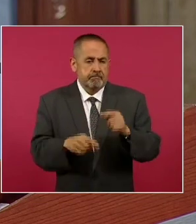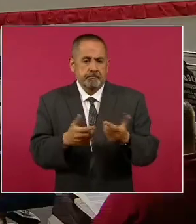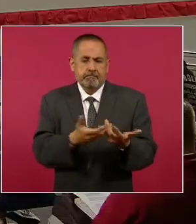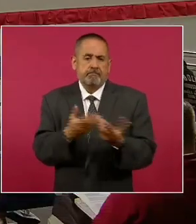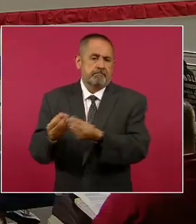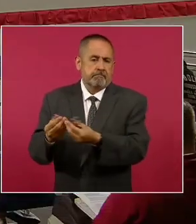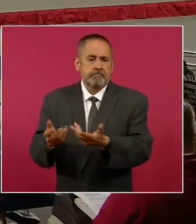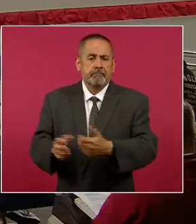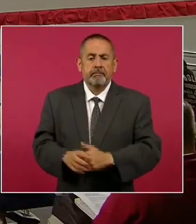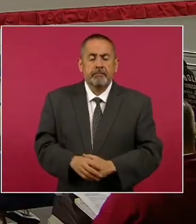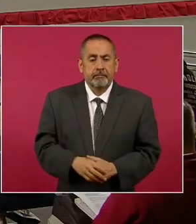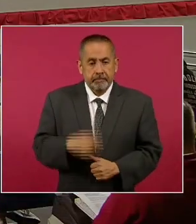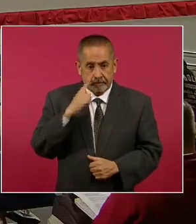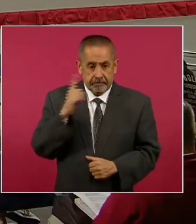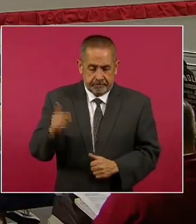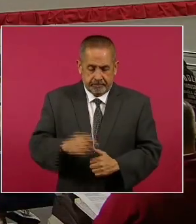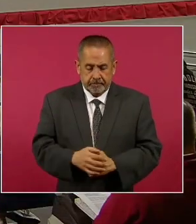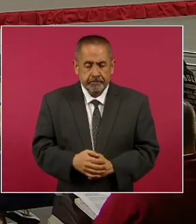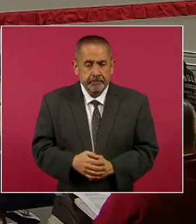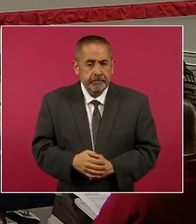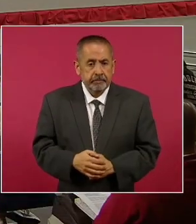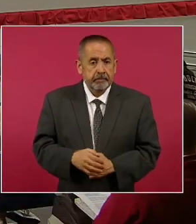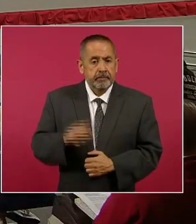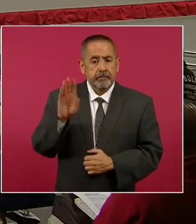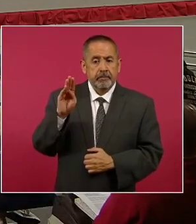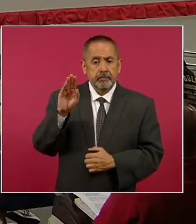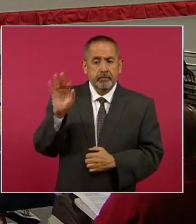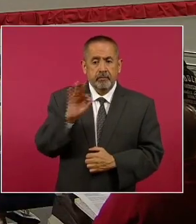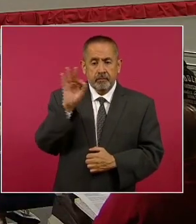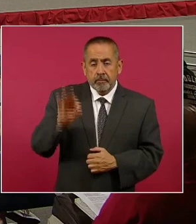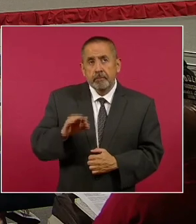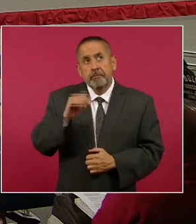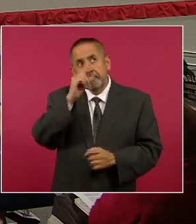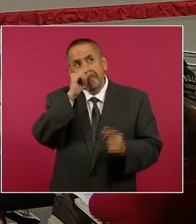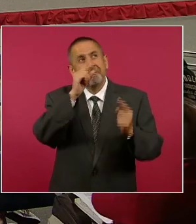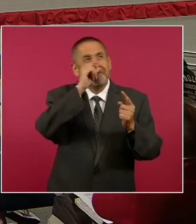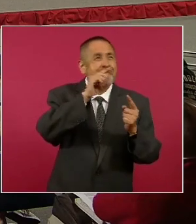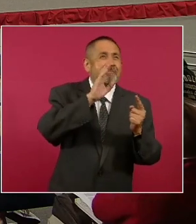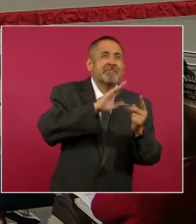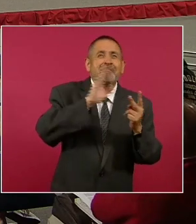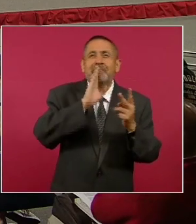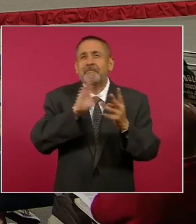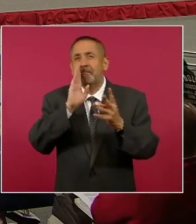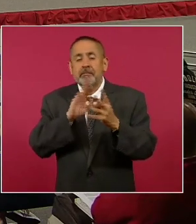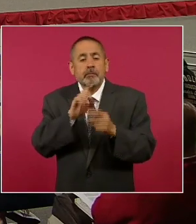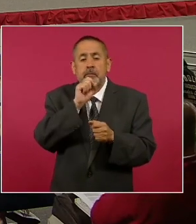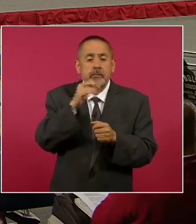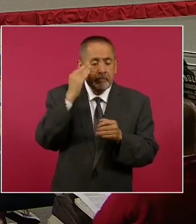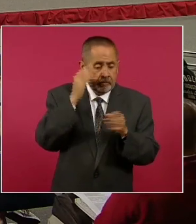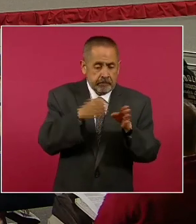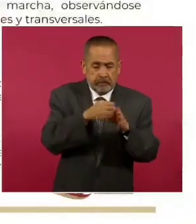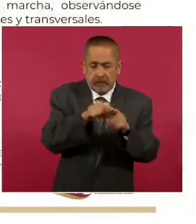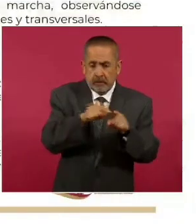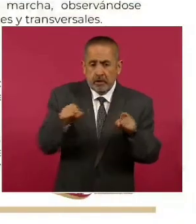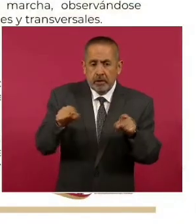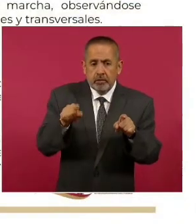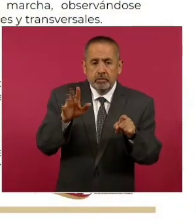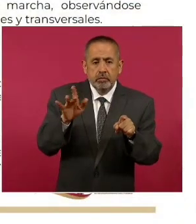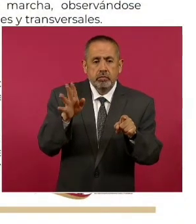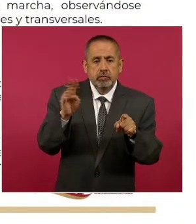Como vemos, el 90% de las fallas recaen en un mismo tramo de 59